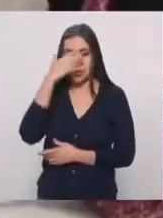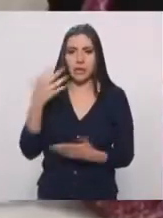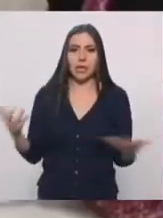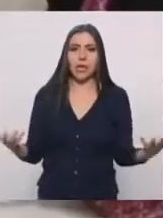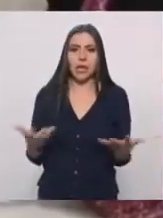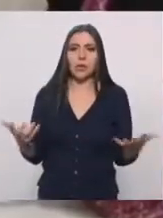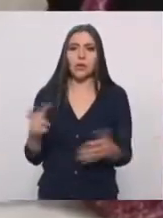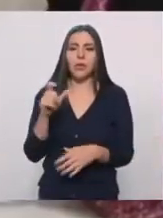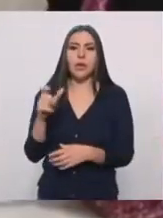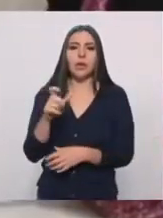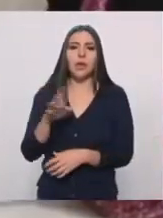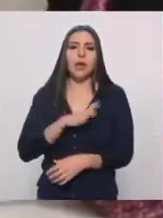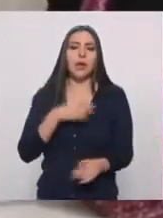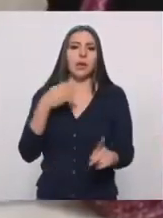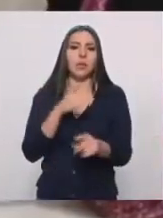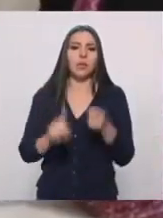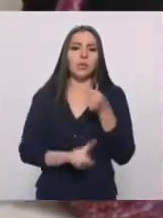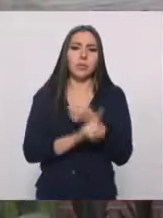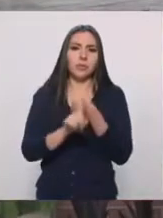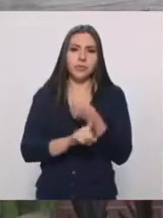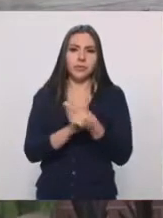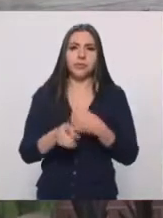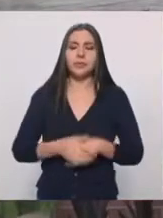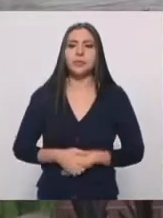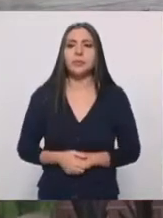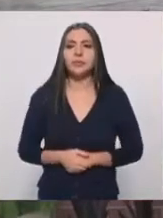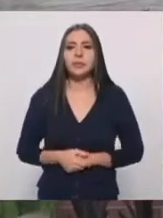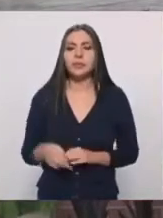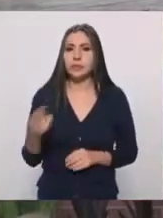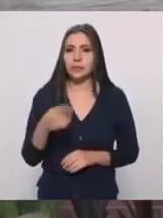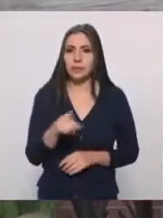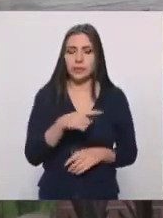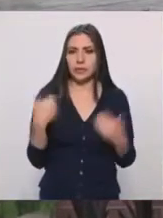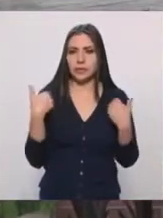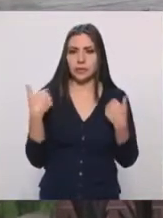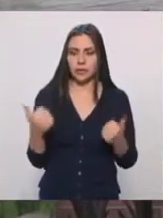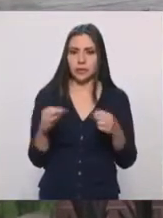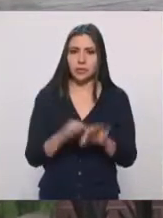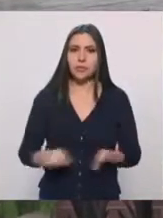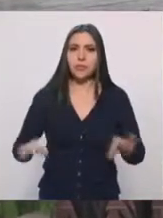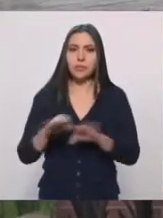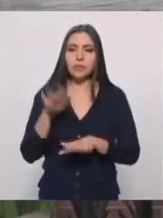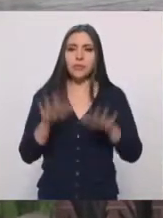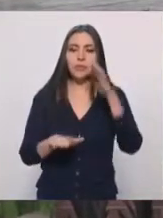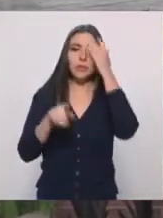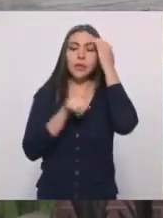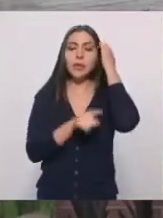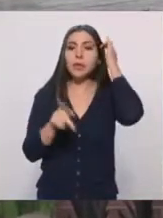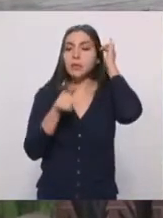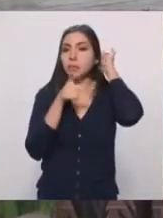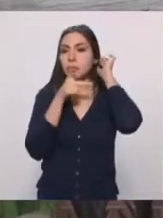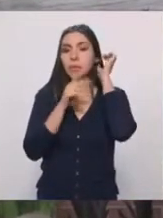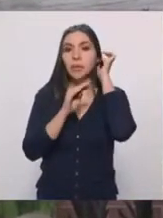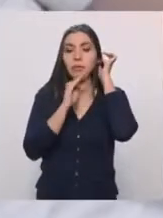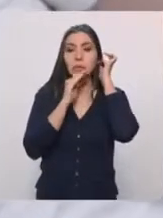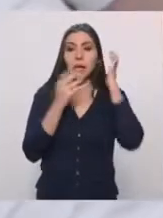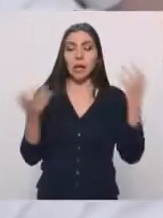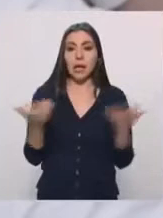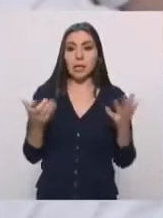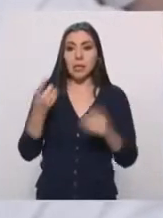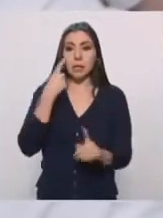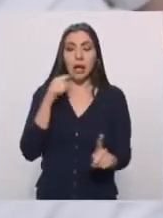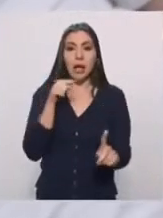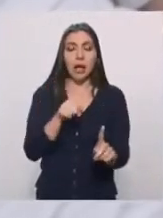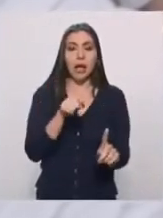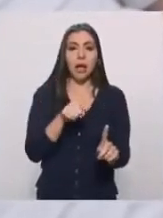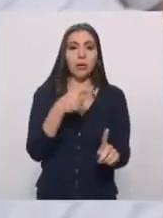esas situaciones. Creo que es muy importante entender que los padres no necesariamente lo hacen queriendo dañar a los hijos